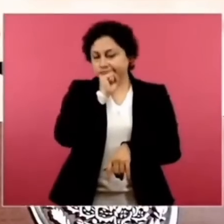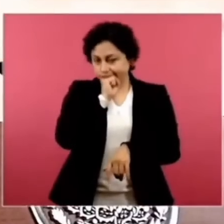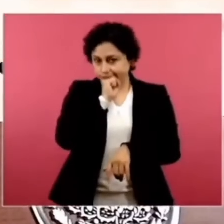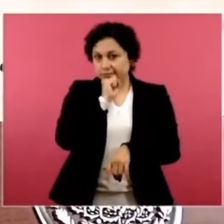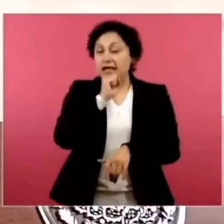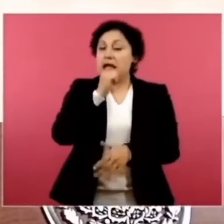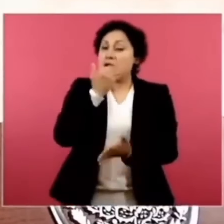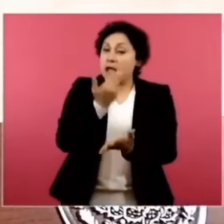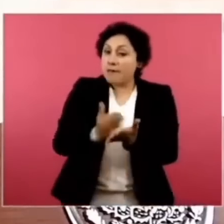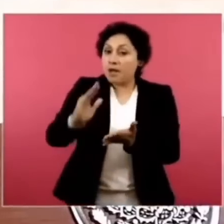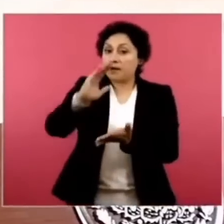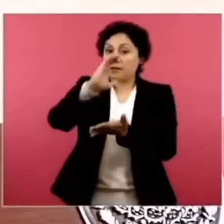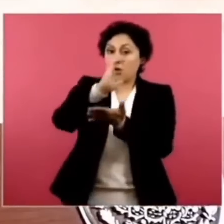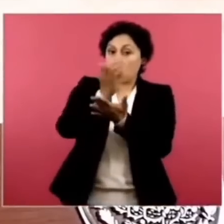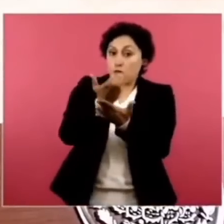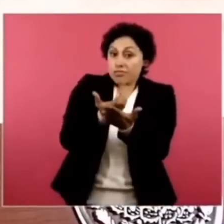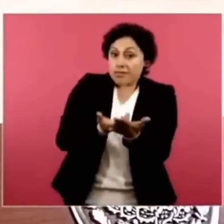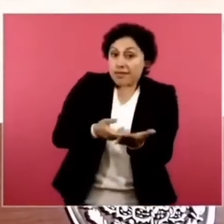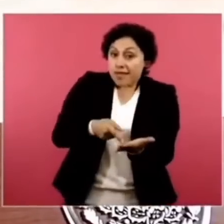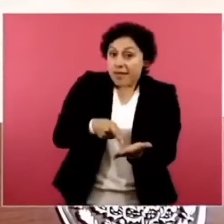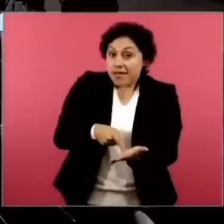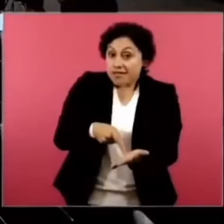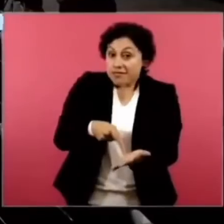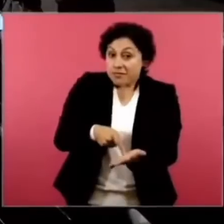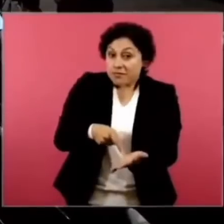Porque tienen empresas constructoras.